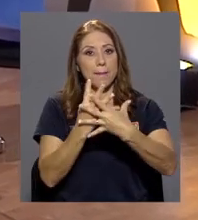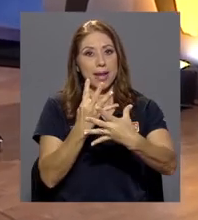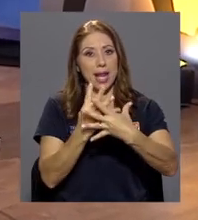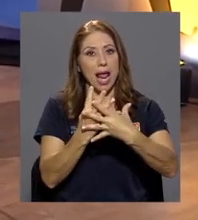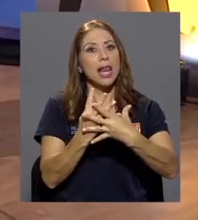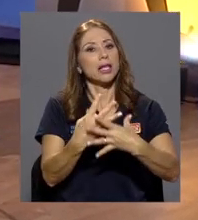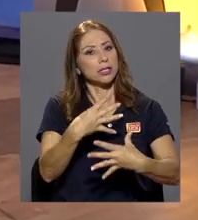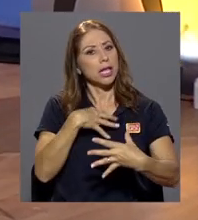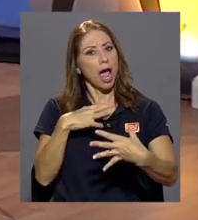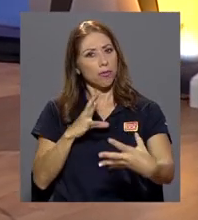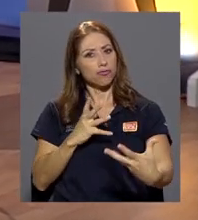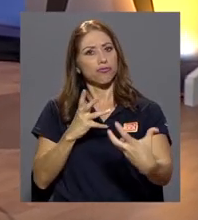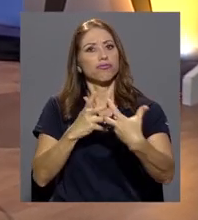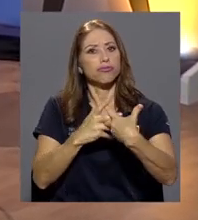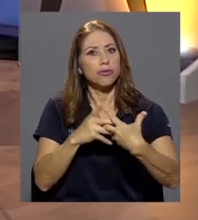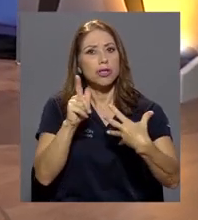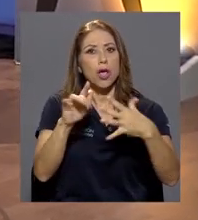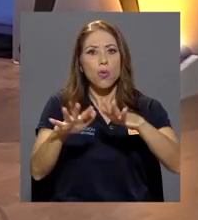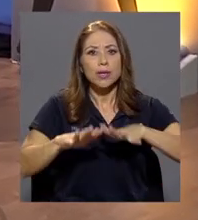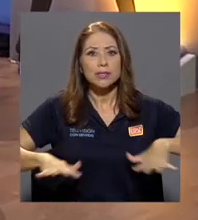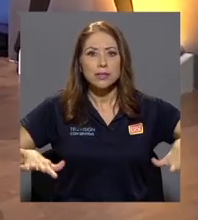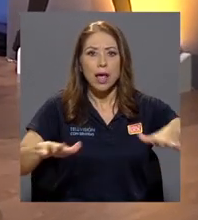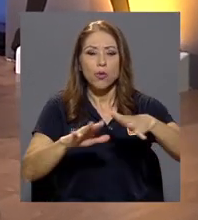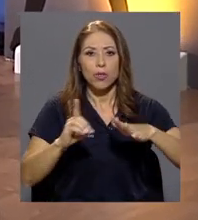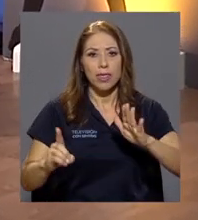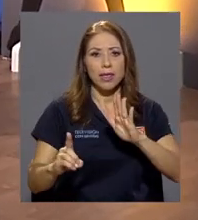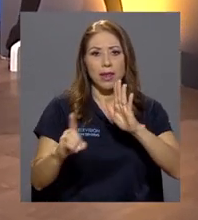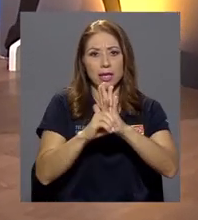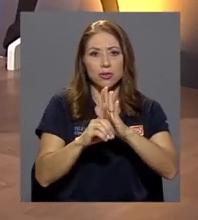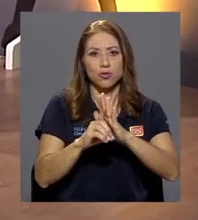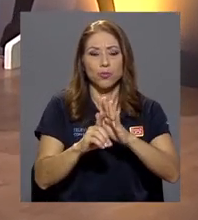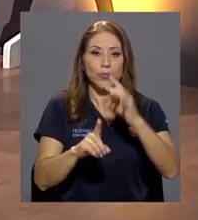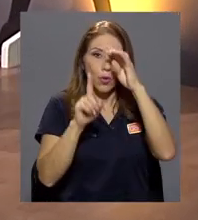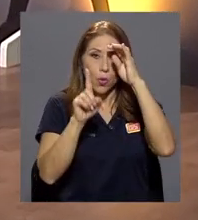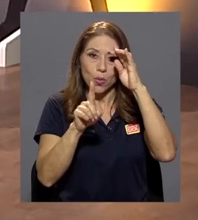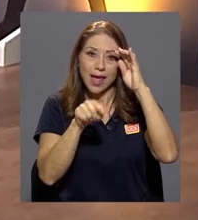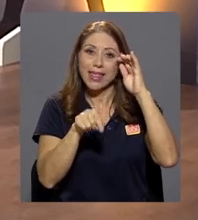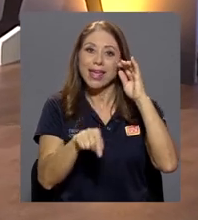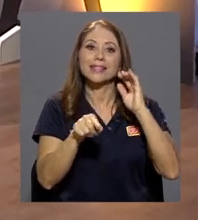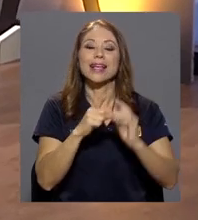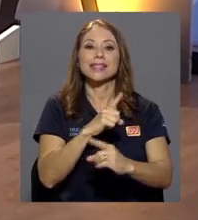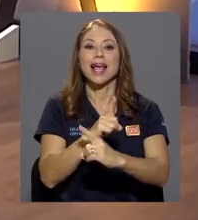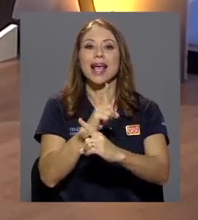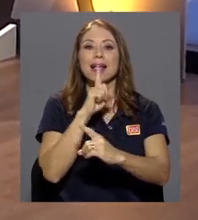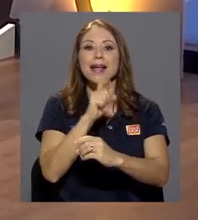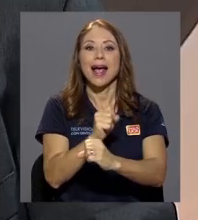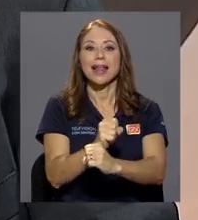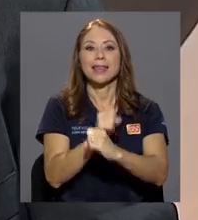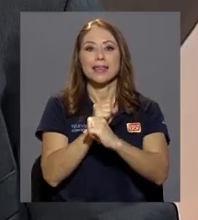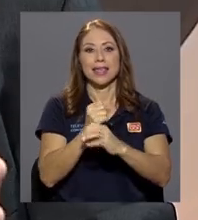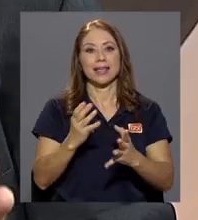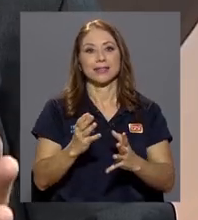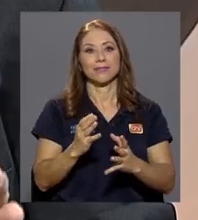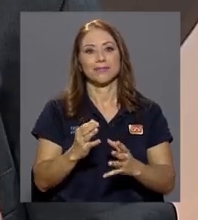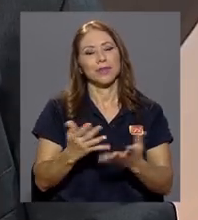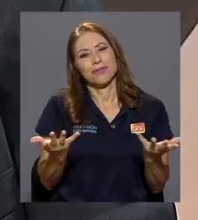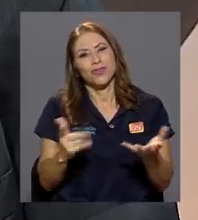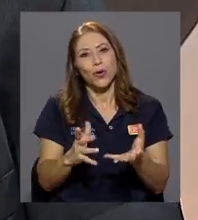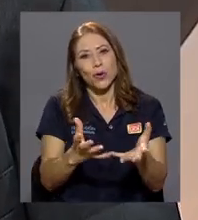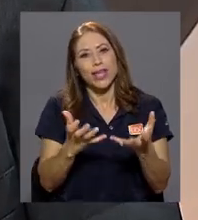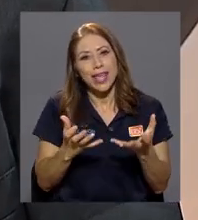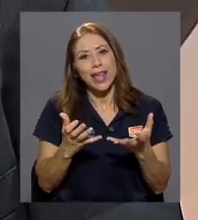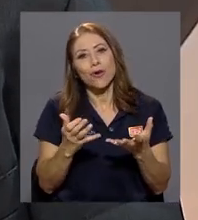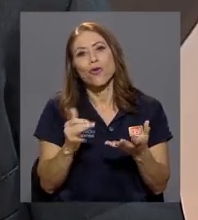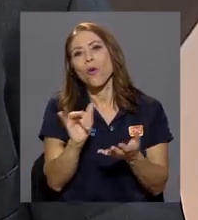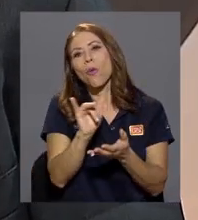propio de un estado de derecho en la haga entre las cuales una de estas garantías no quiero cansar a los lectores con